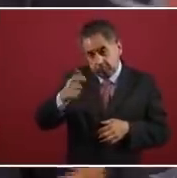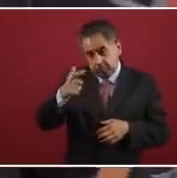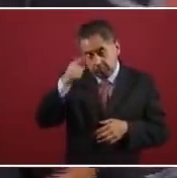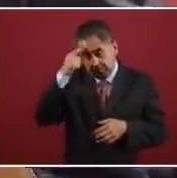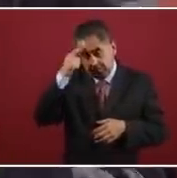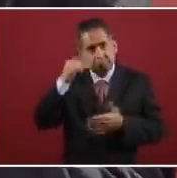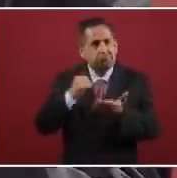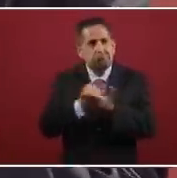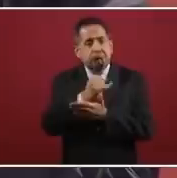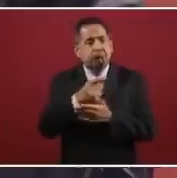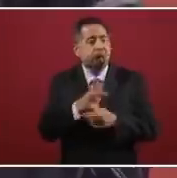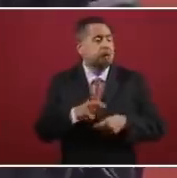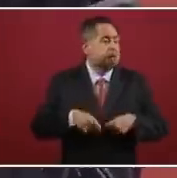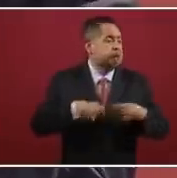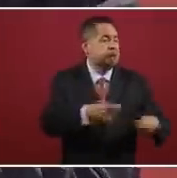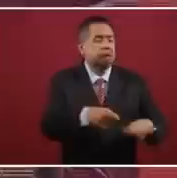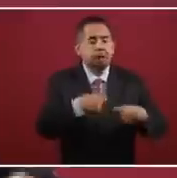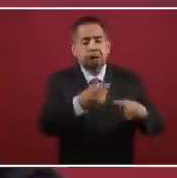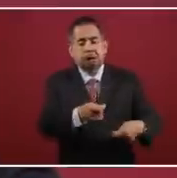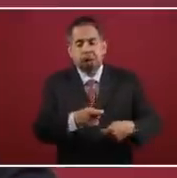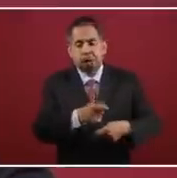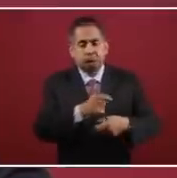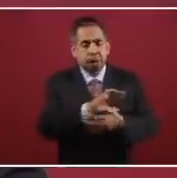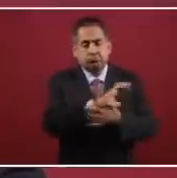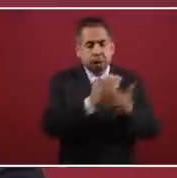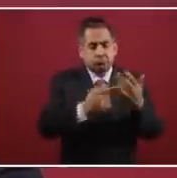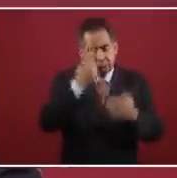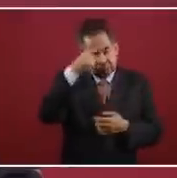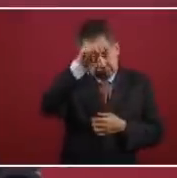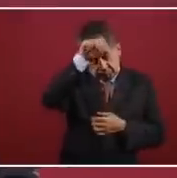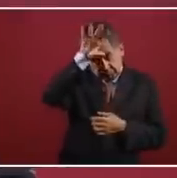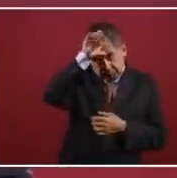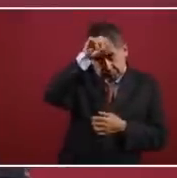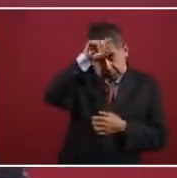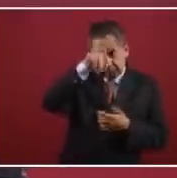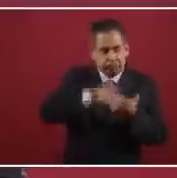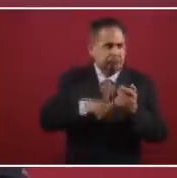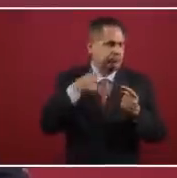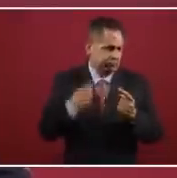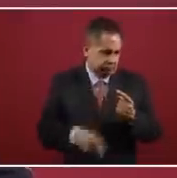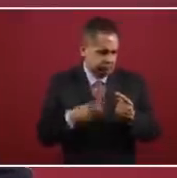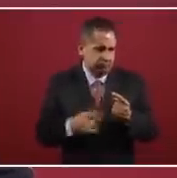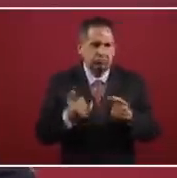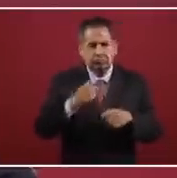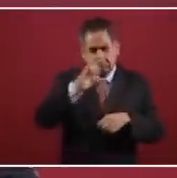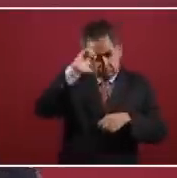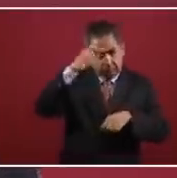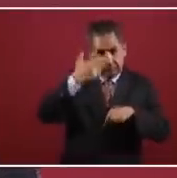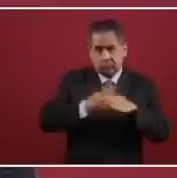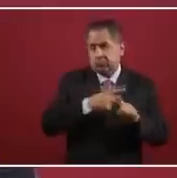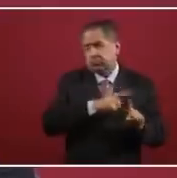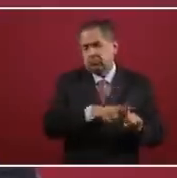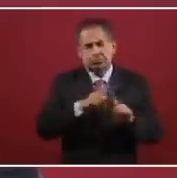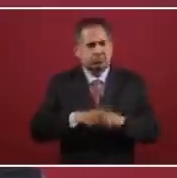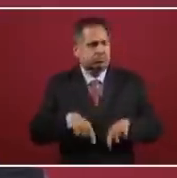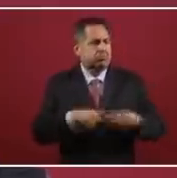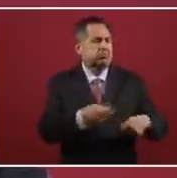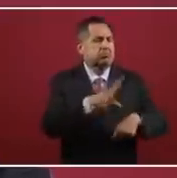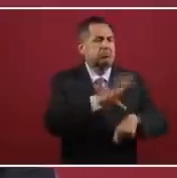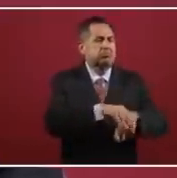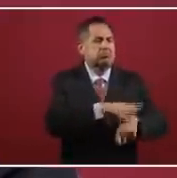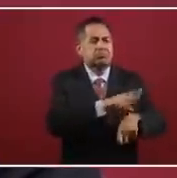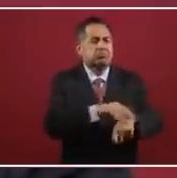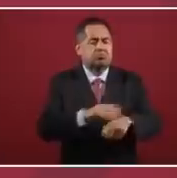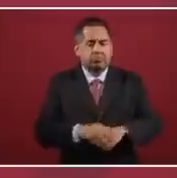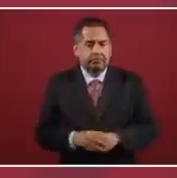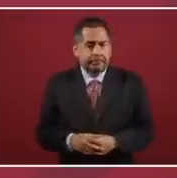concesiones para la explotación minera a empresas nacionales y extranjeras. En el